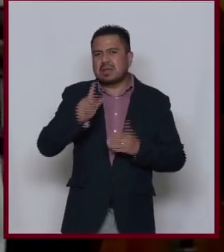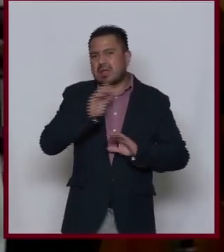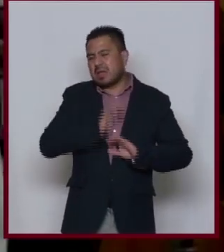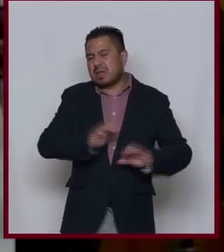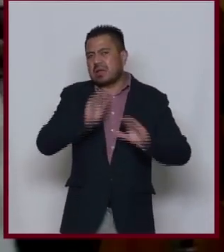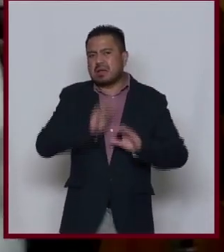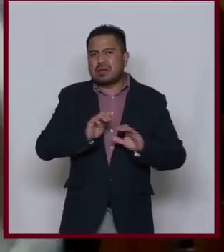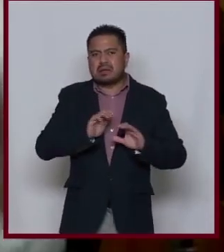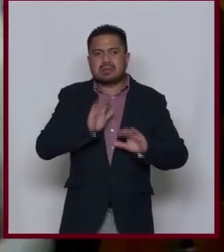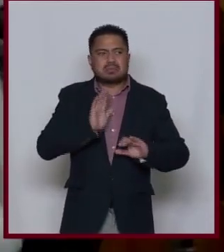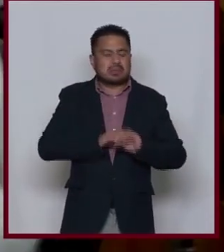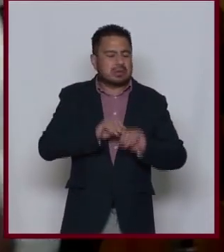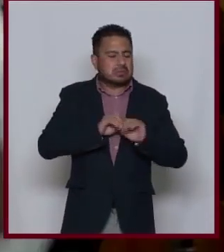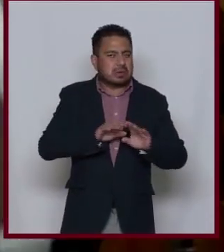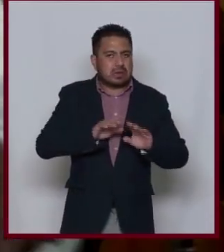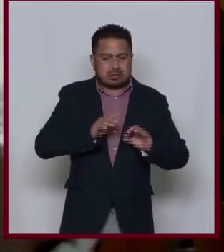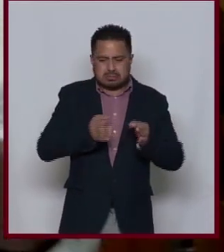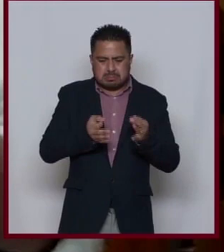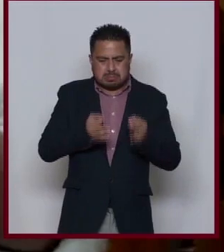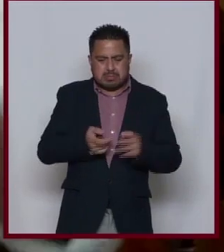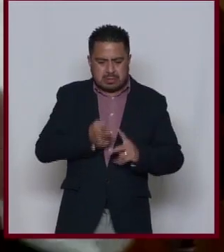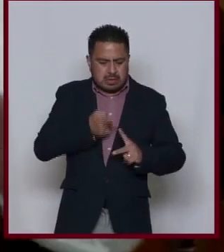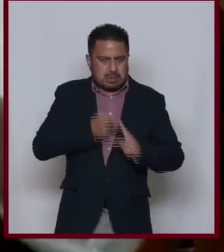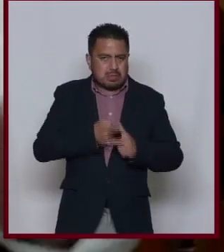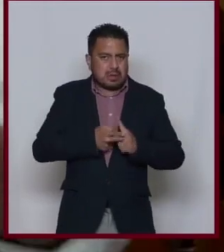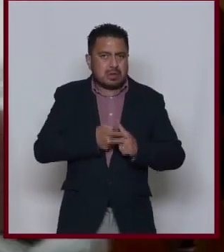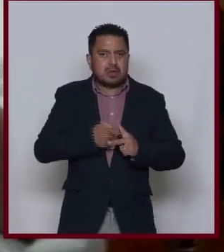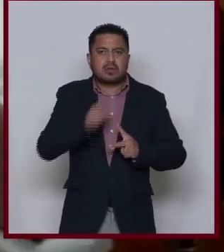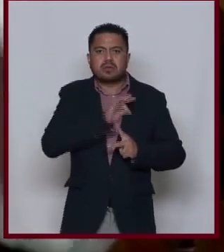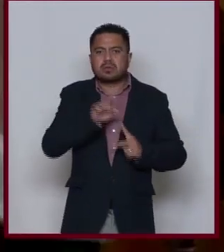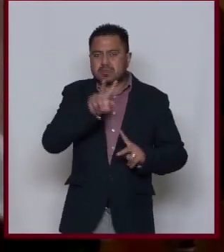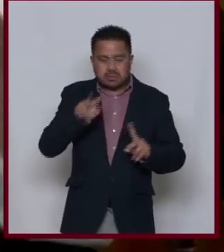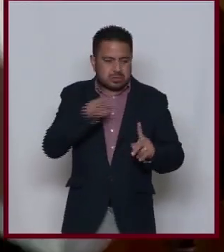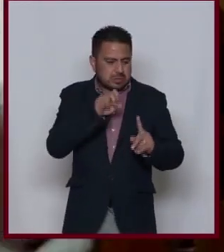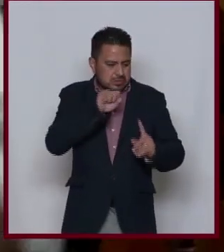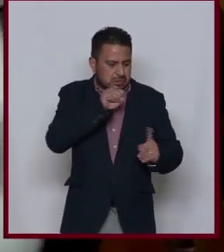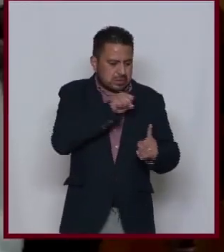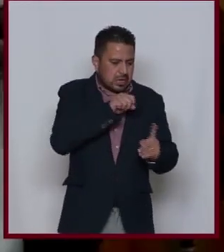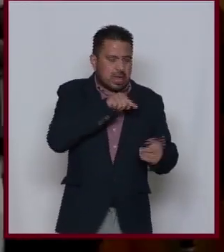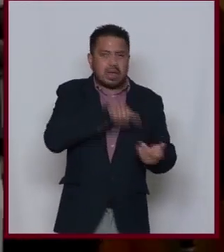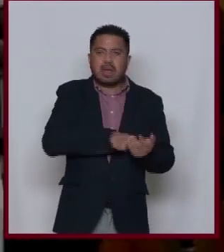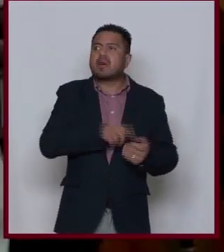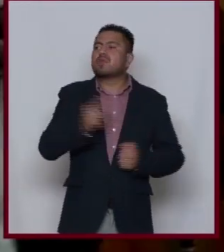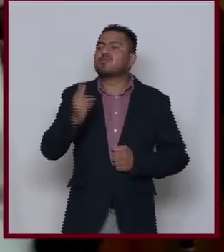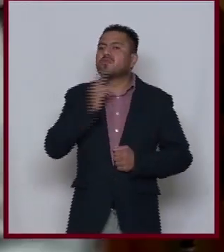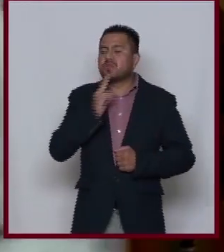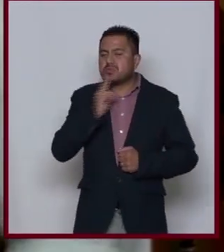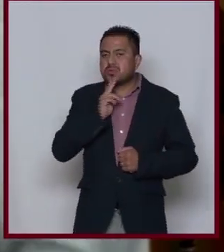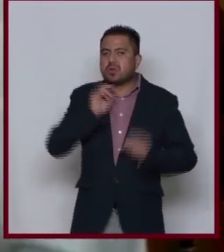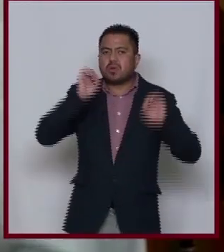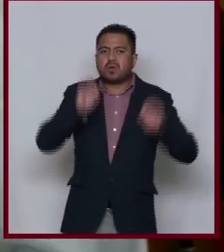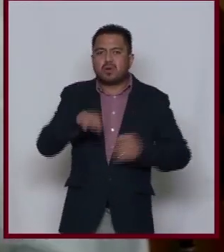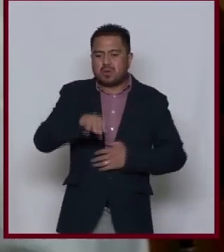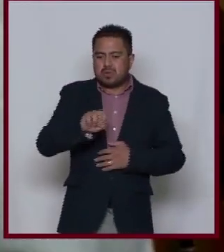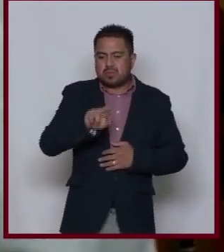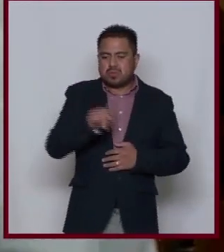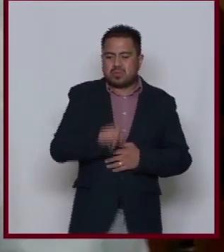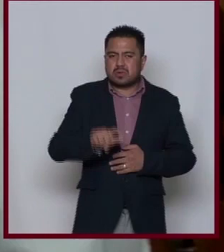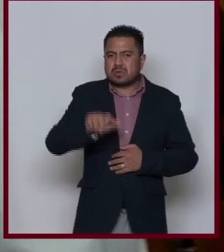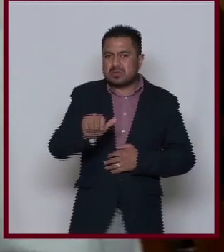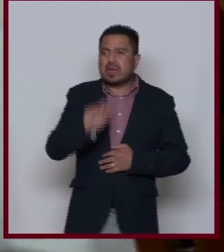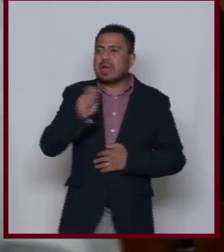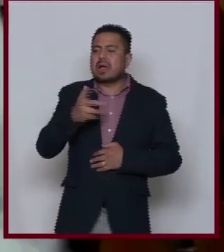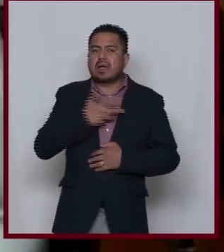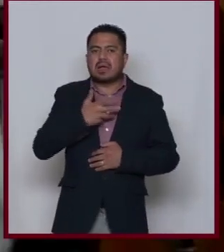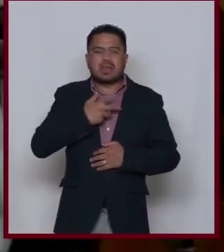melodías era impactantemente preciso y matemático, de manera que puedes voltear la partitura y funciona. O Mozart. Mozart tiene